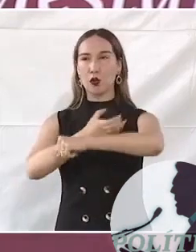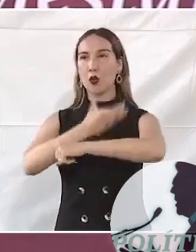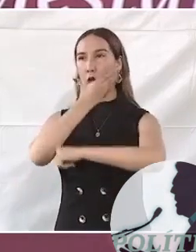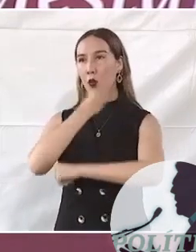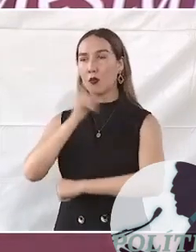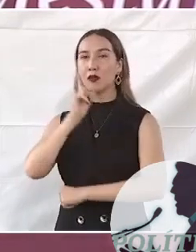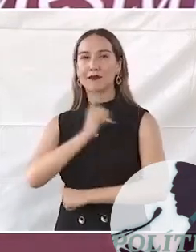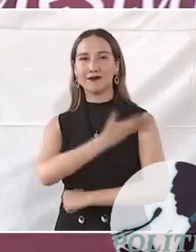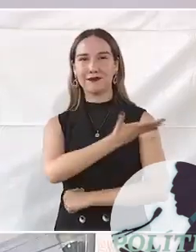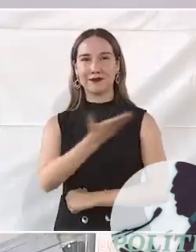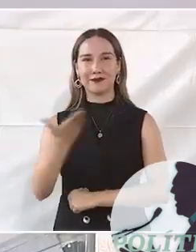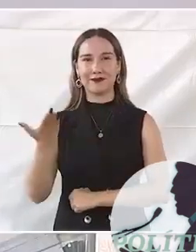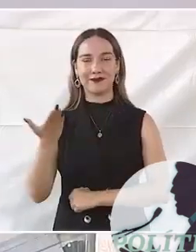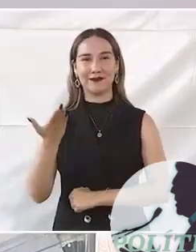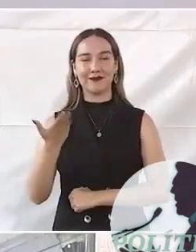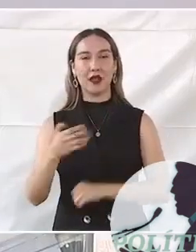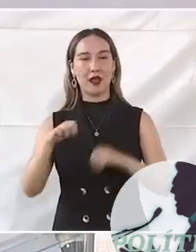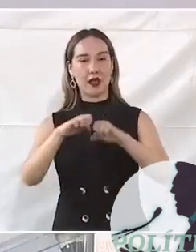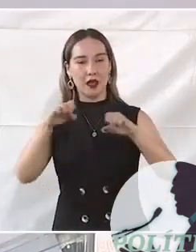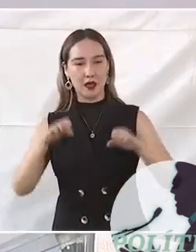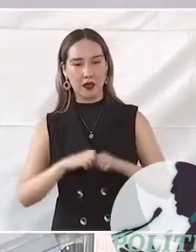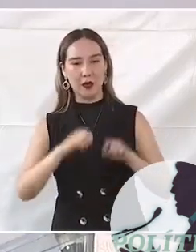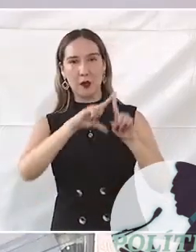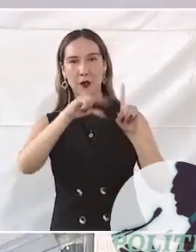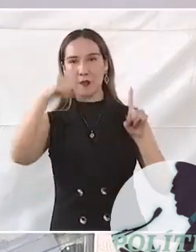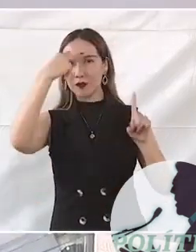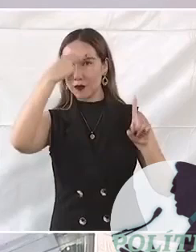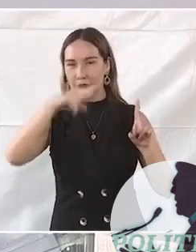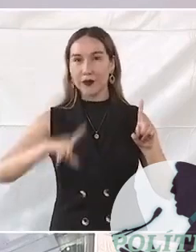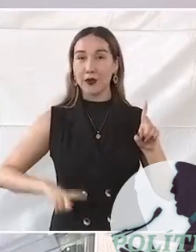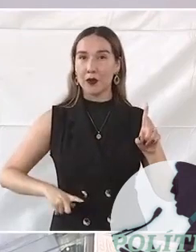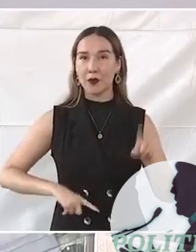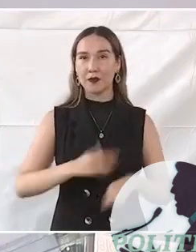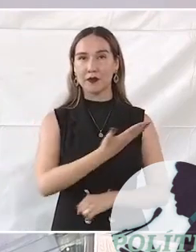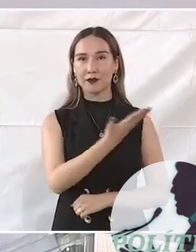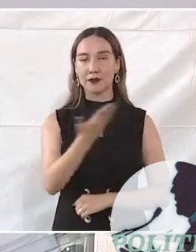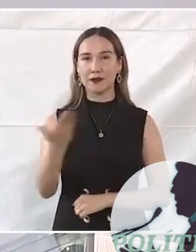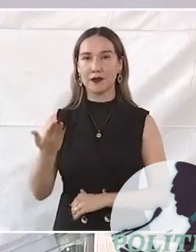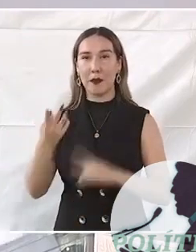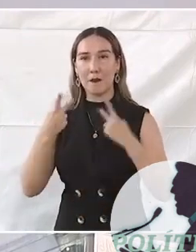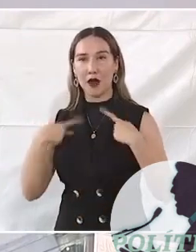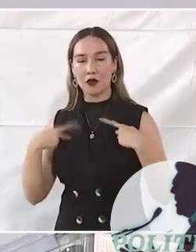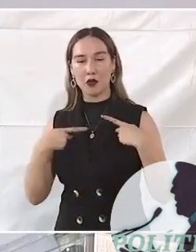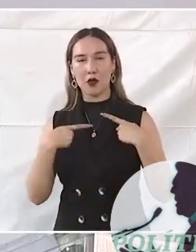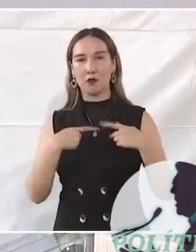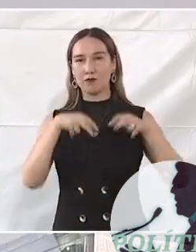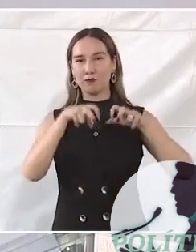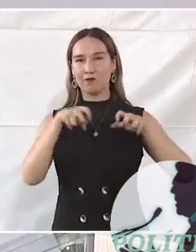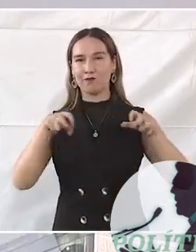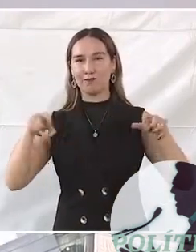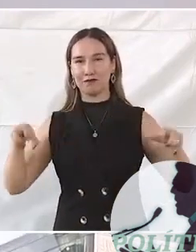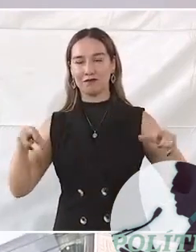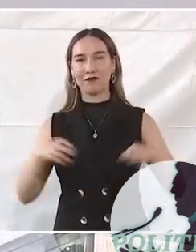compañeros, miembros del Gabinete de la República, distinguidos integrantes del Presidium,